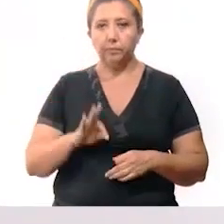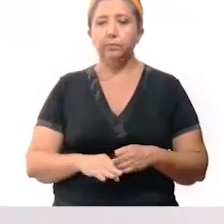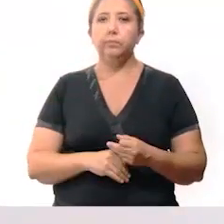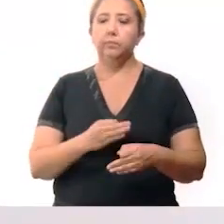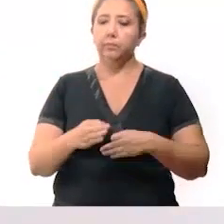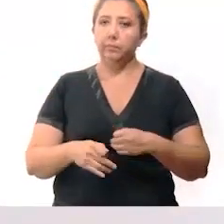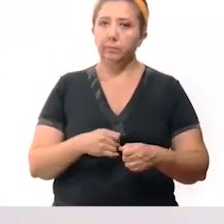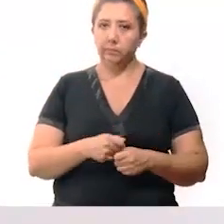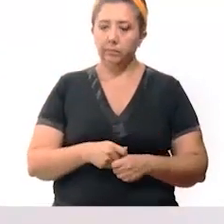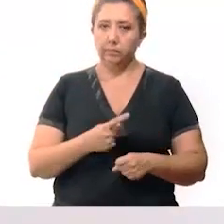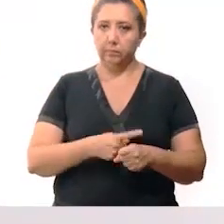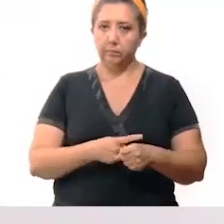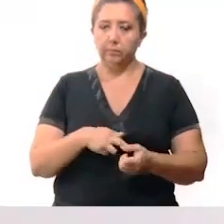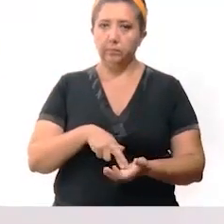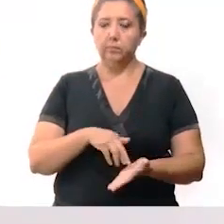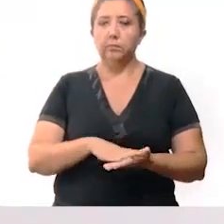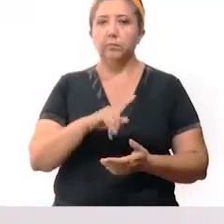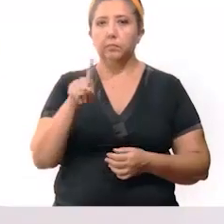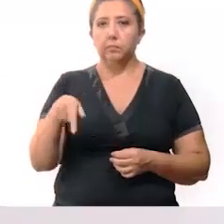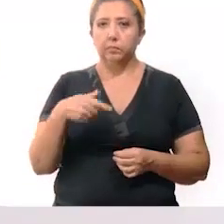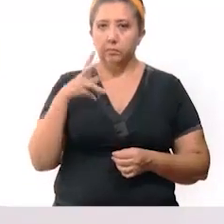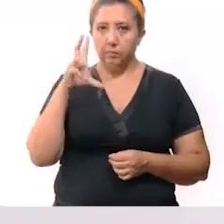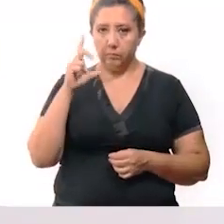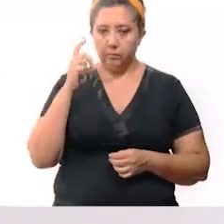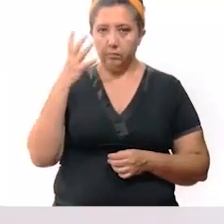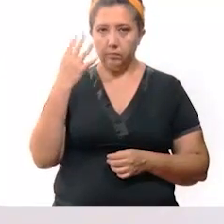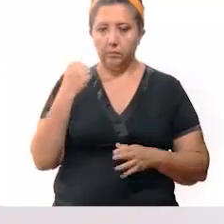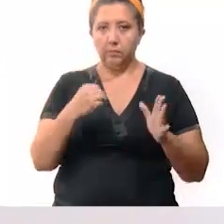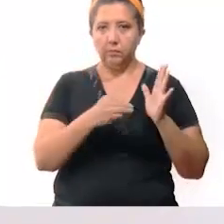87% del total de contagios registrados, que es